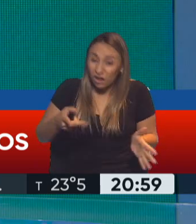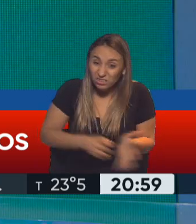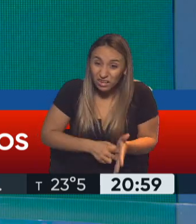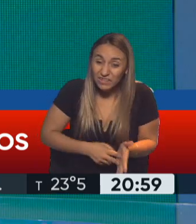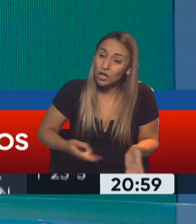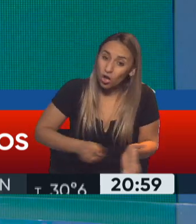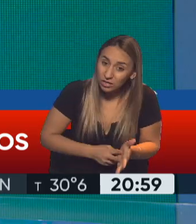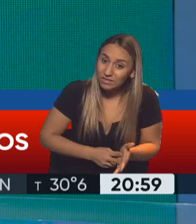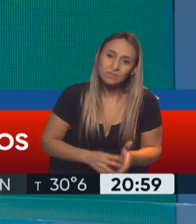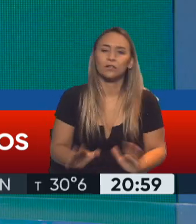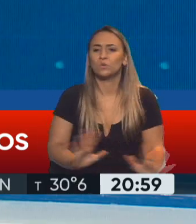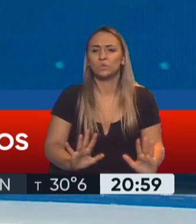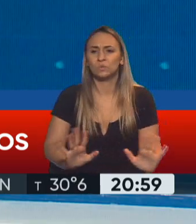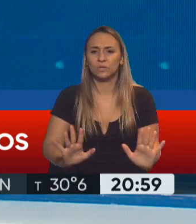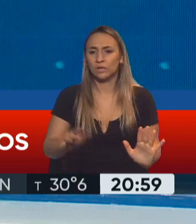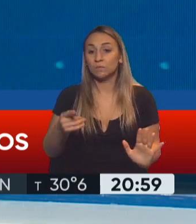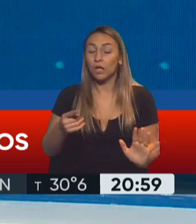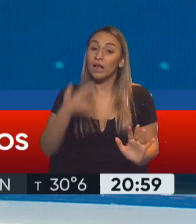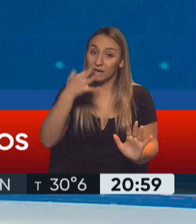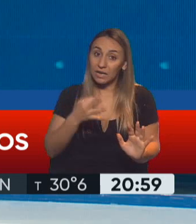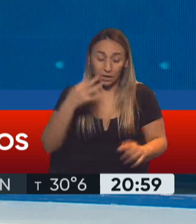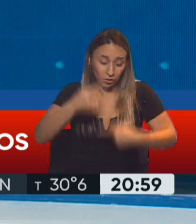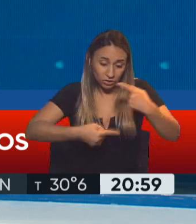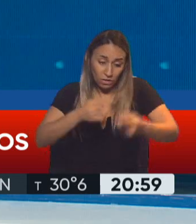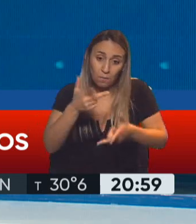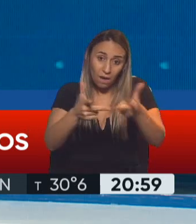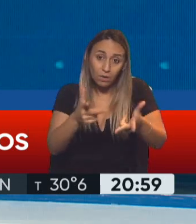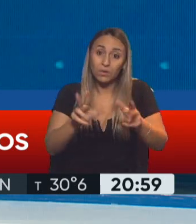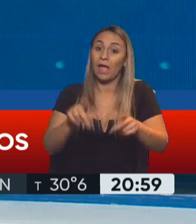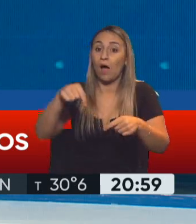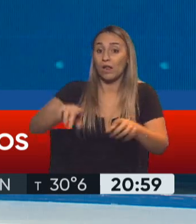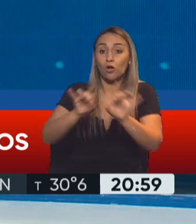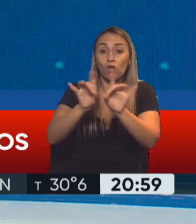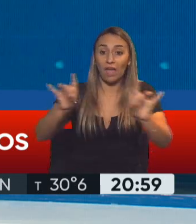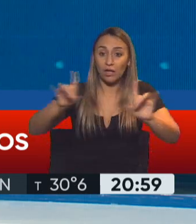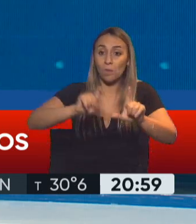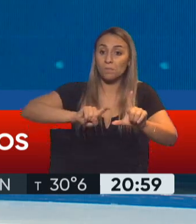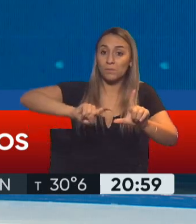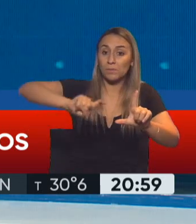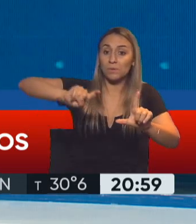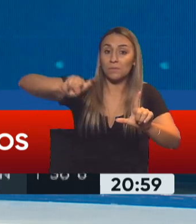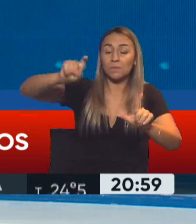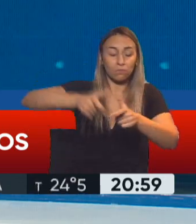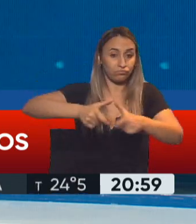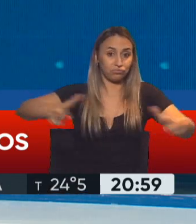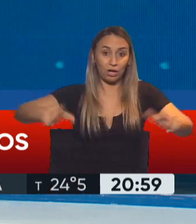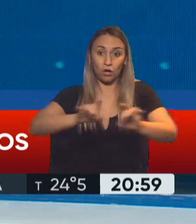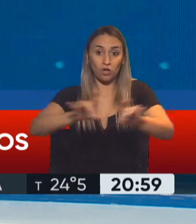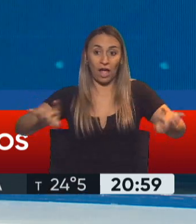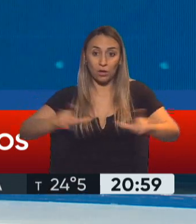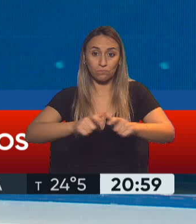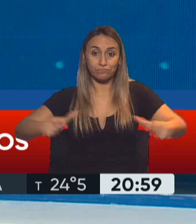vamos a seguir hablando de esto porque los casos están aumentando sí entonces tenemos que seguir desde los medios de comunicación hablando de esto pero sobre todo